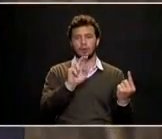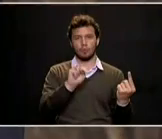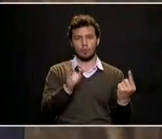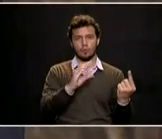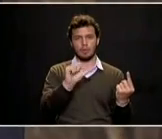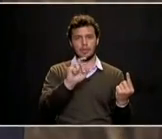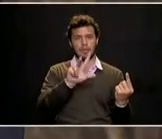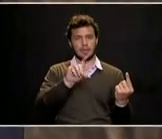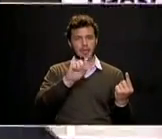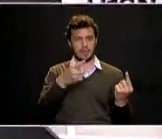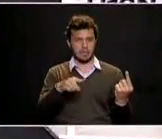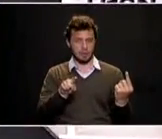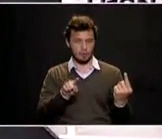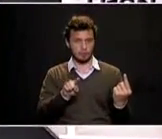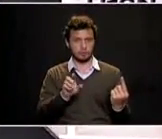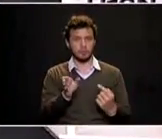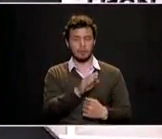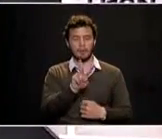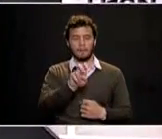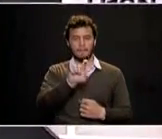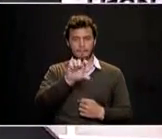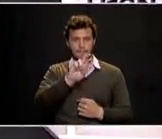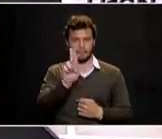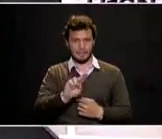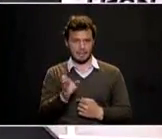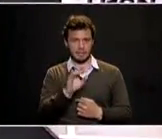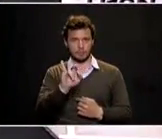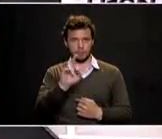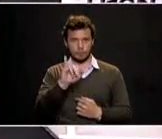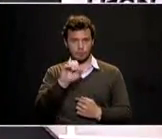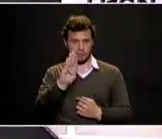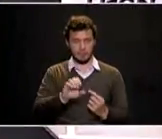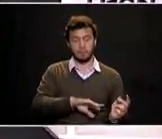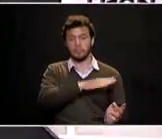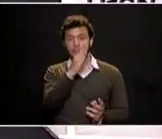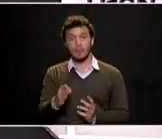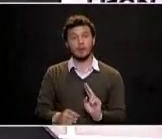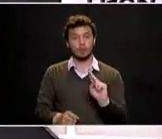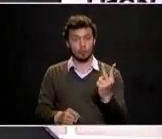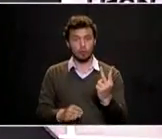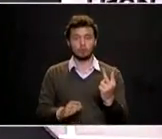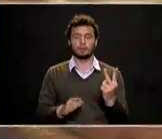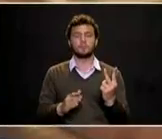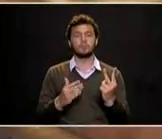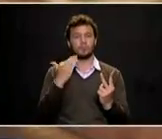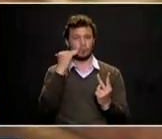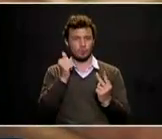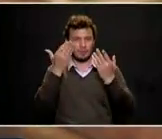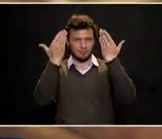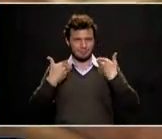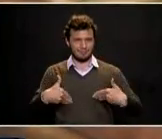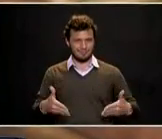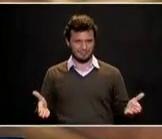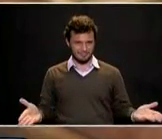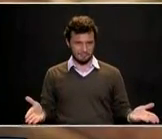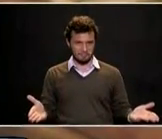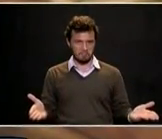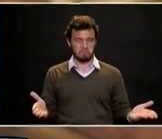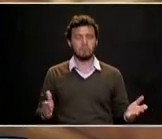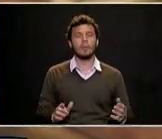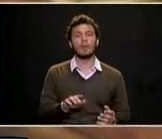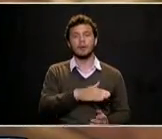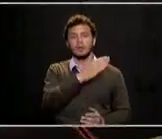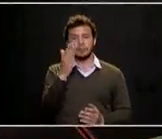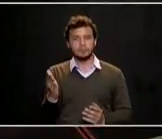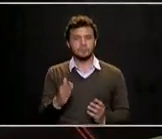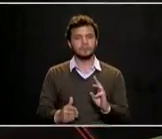por el movimiento Medellín Avanza. En el puesto número dos está Beatriz Elena Rabe Herrera por Alianza Verde. En la